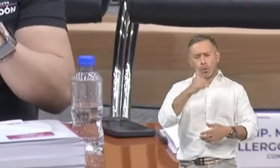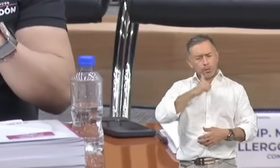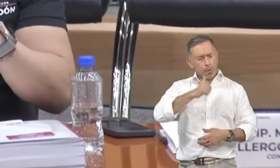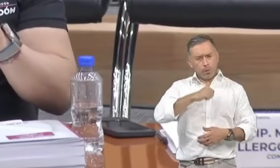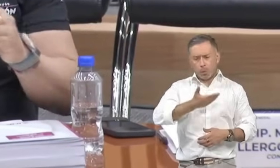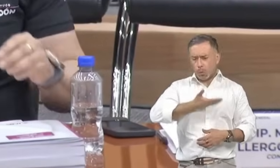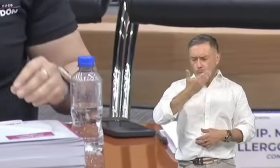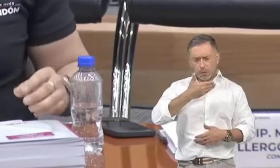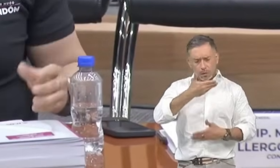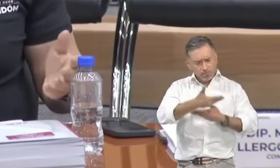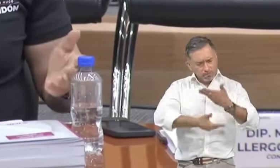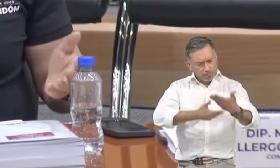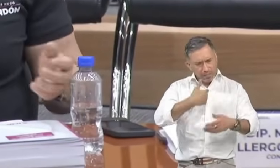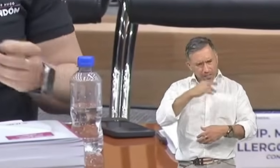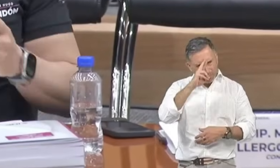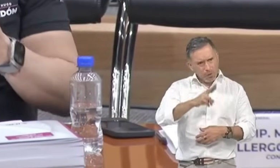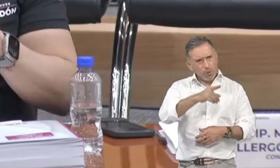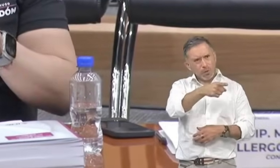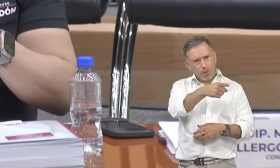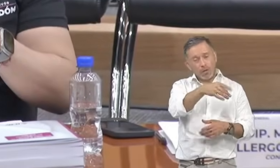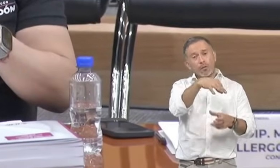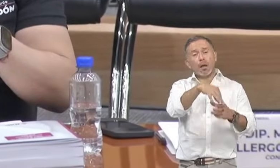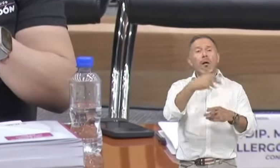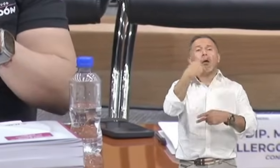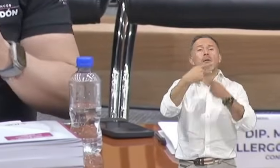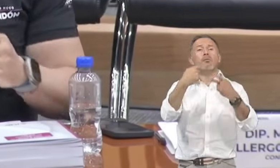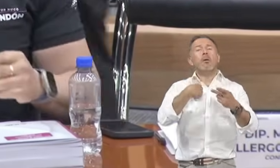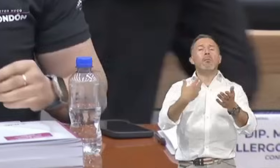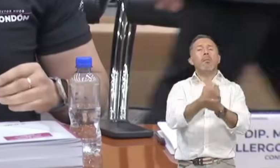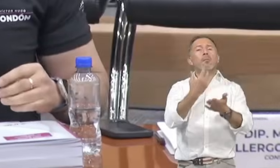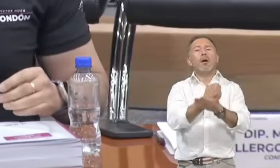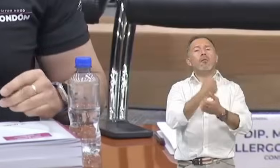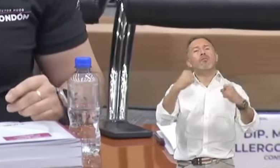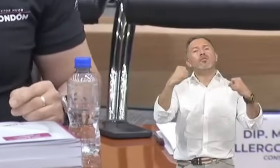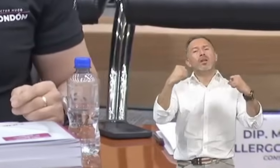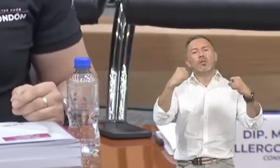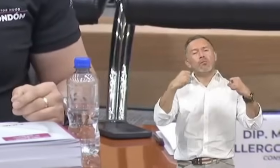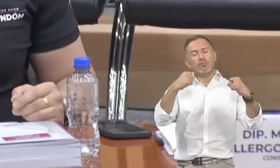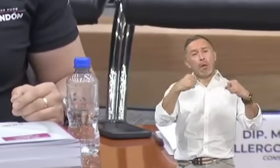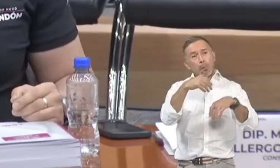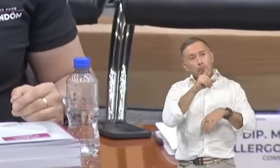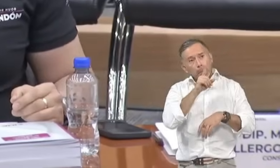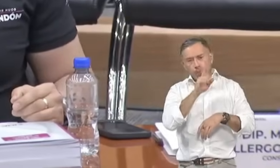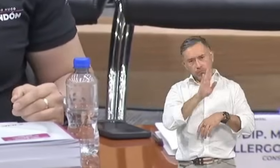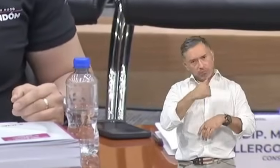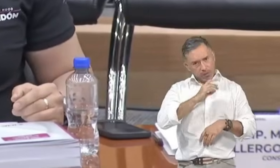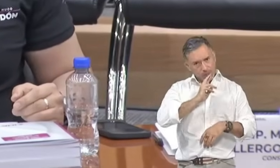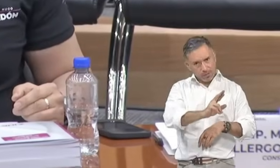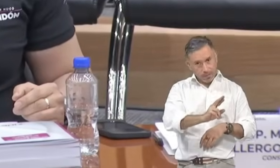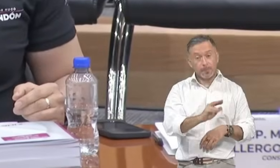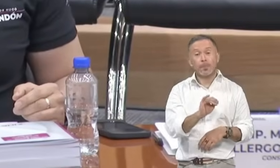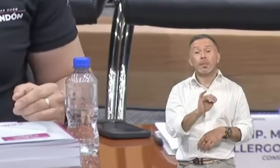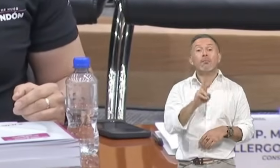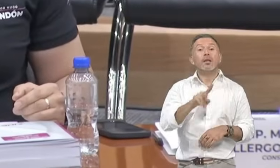tratado de hacerlo en esta herradura, pues merece una respuesta, ¿no? Precisamente hablando de las encuestas y la finalidad de algunas